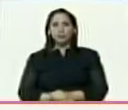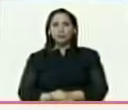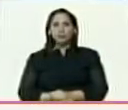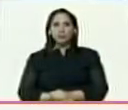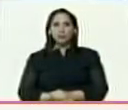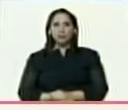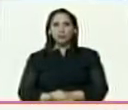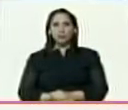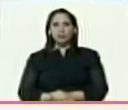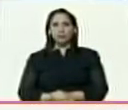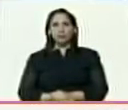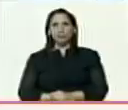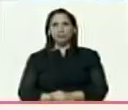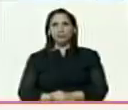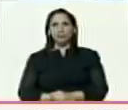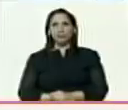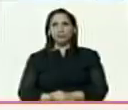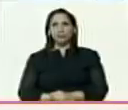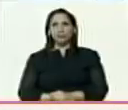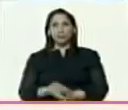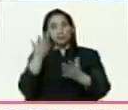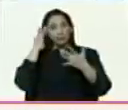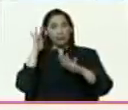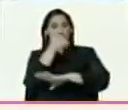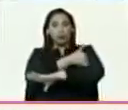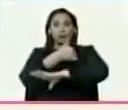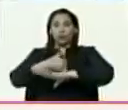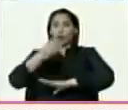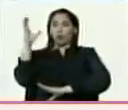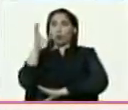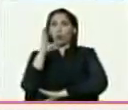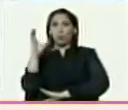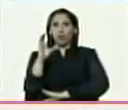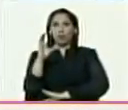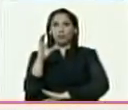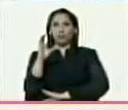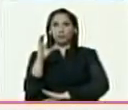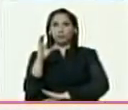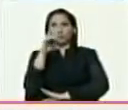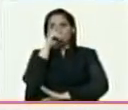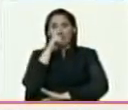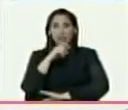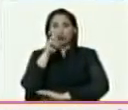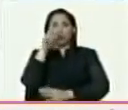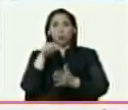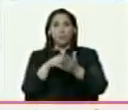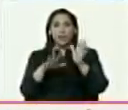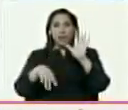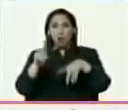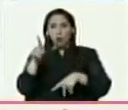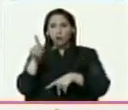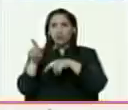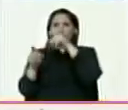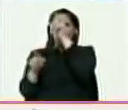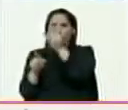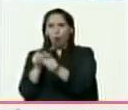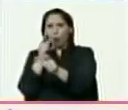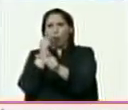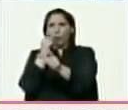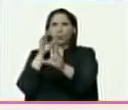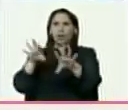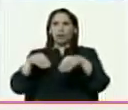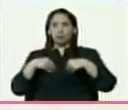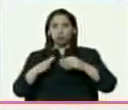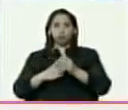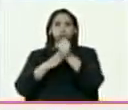como 'los rastrojos' según las autoridades colombiana en el año 2011 este hombre asumió como máximo